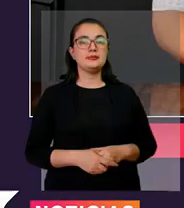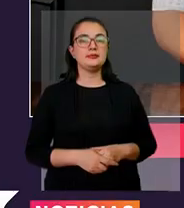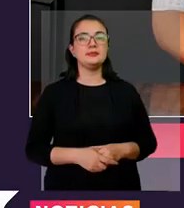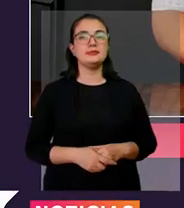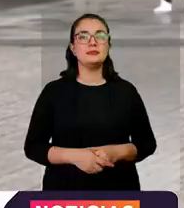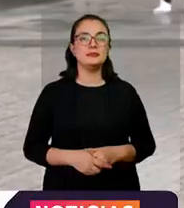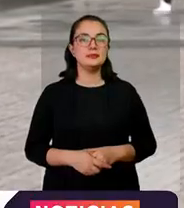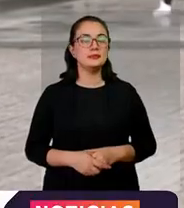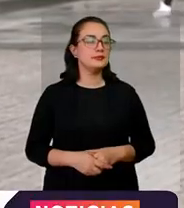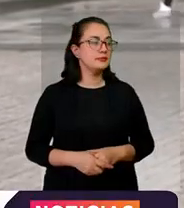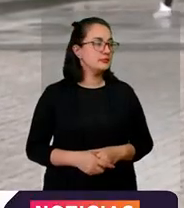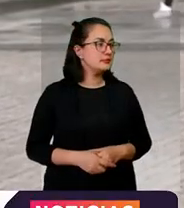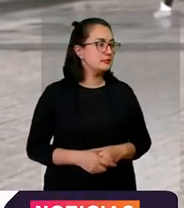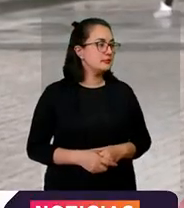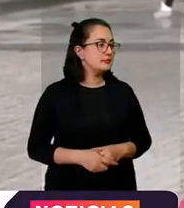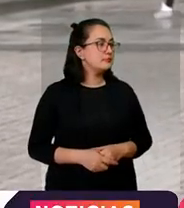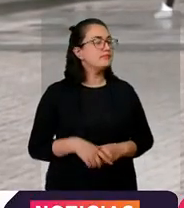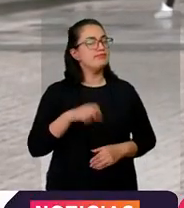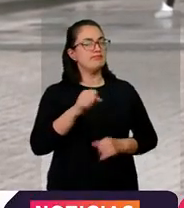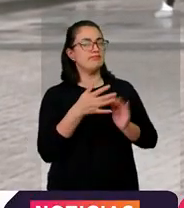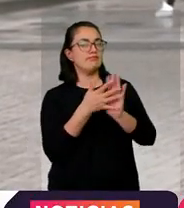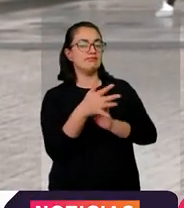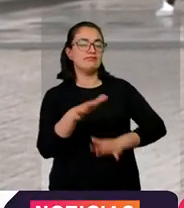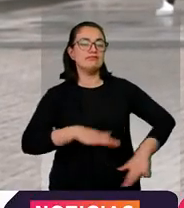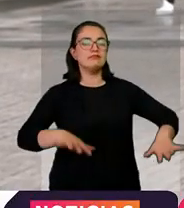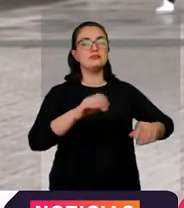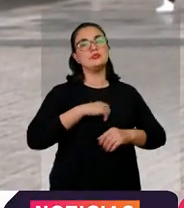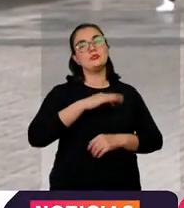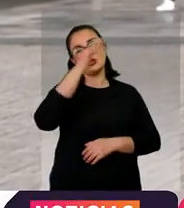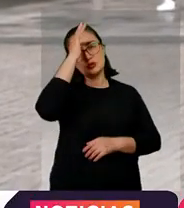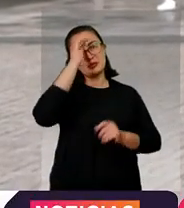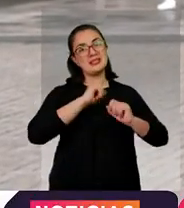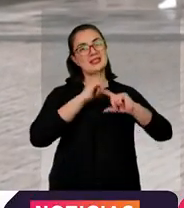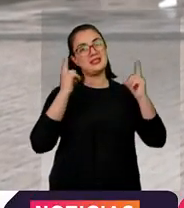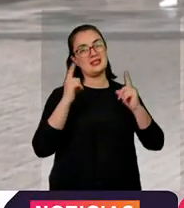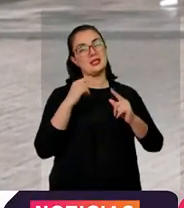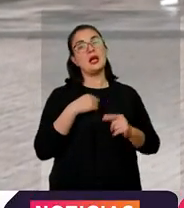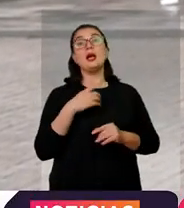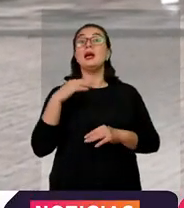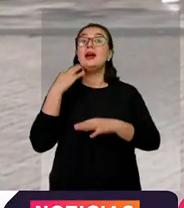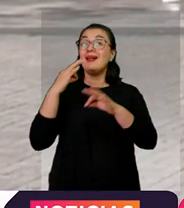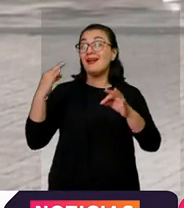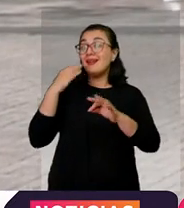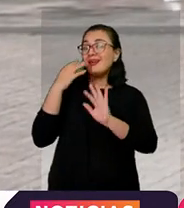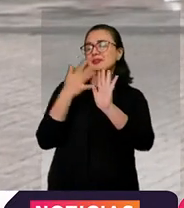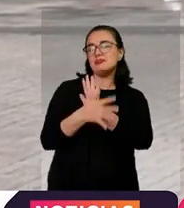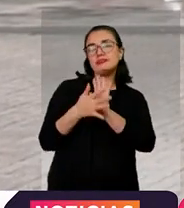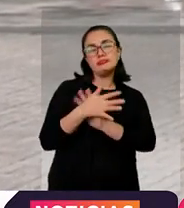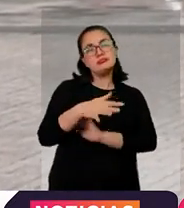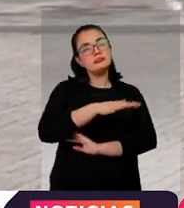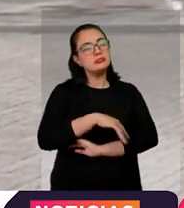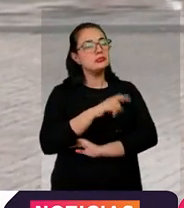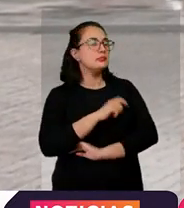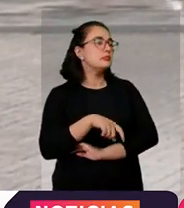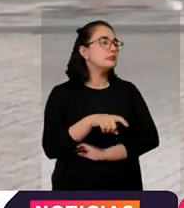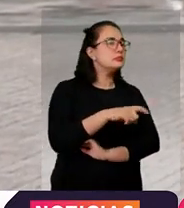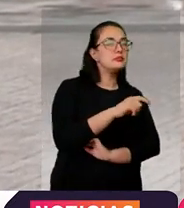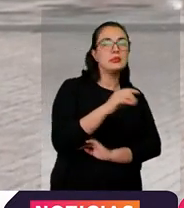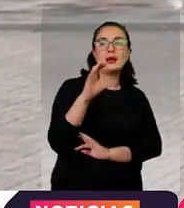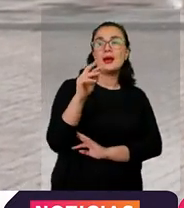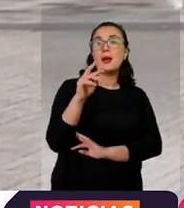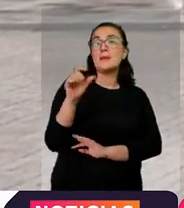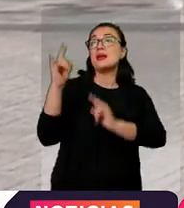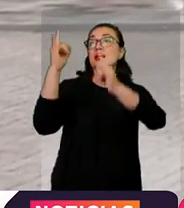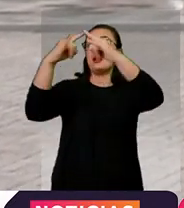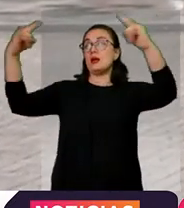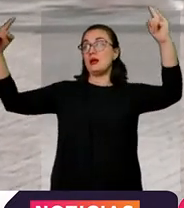Pues continuamos desde el hospital de Engativá, donde la alcaldesa mayor también realizó un recorrido por el hospital de campaña que está instalado en este punto de la capital del